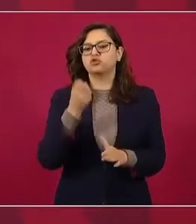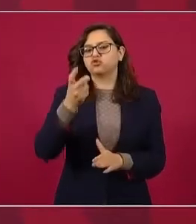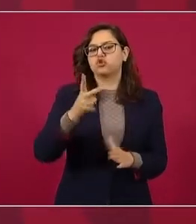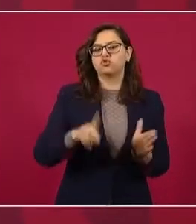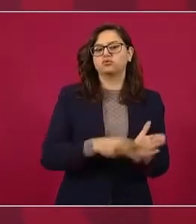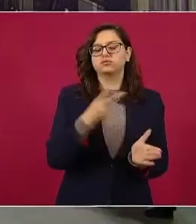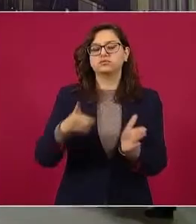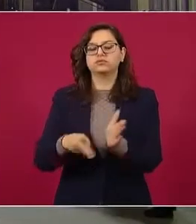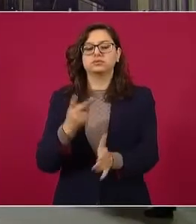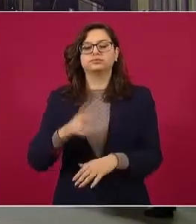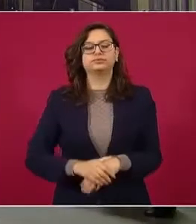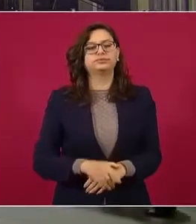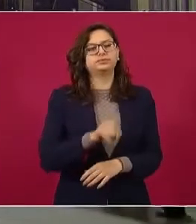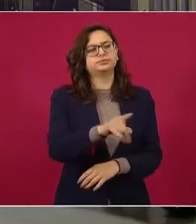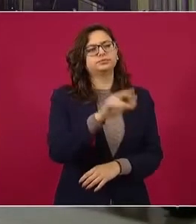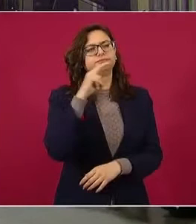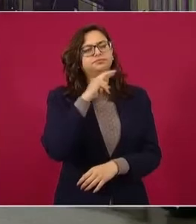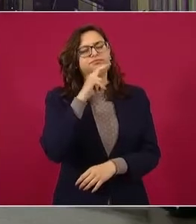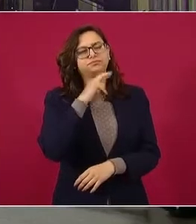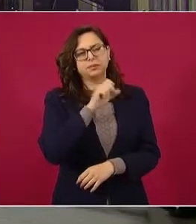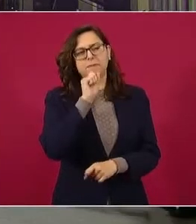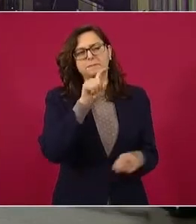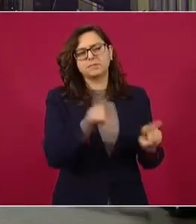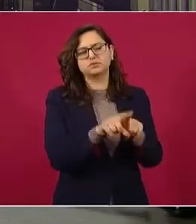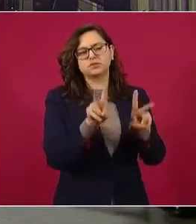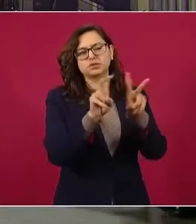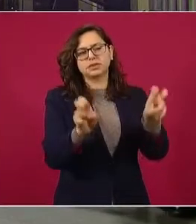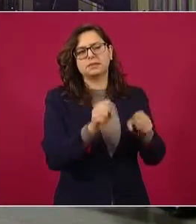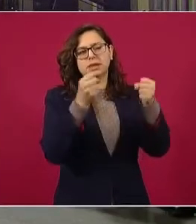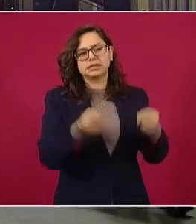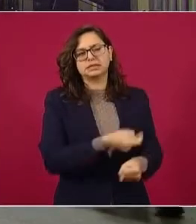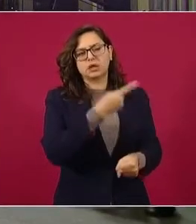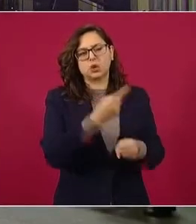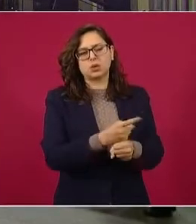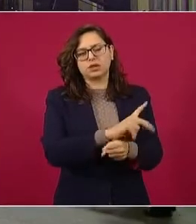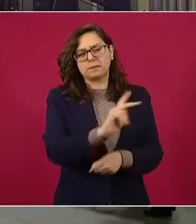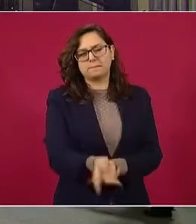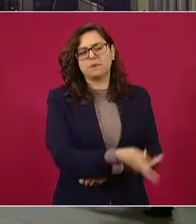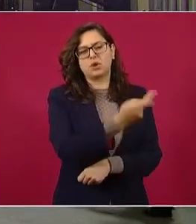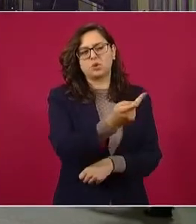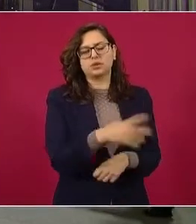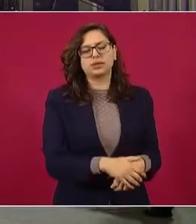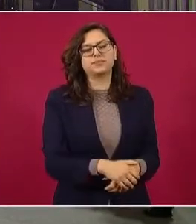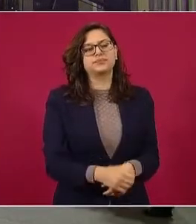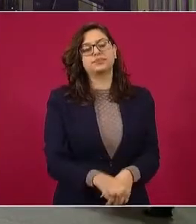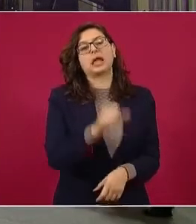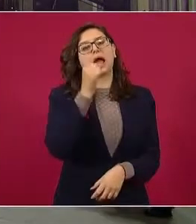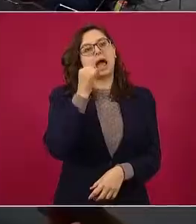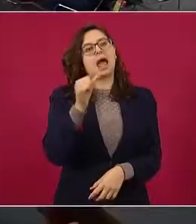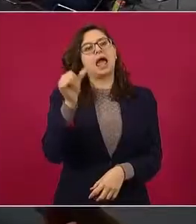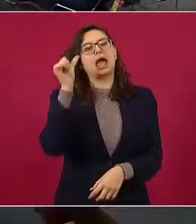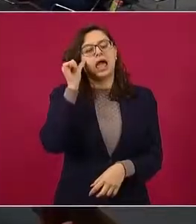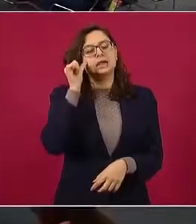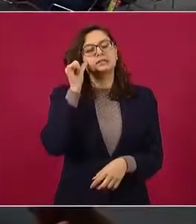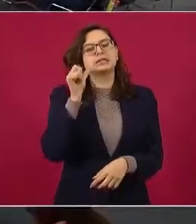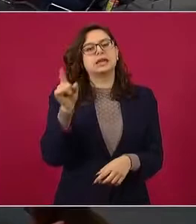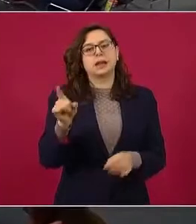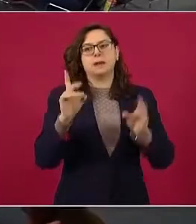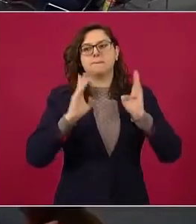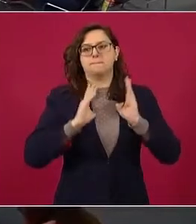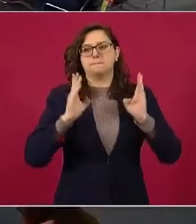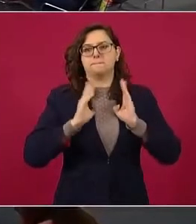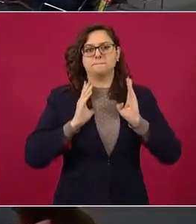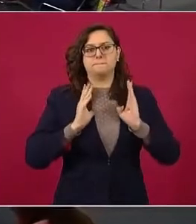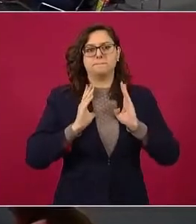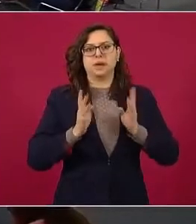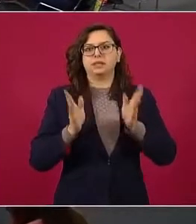esto. Y rápidamente el tema de seguridad también. El día de ayer se da la incursión ya del ejército mexicano, toma la